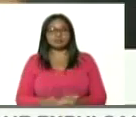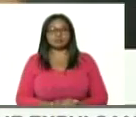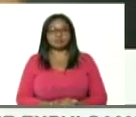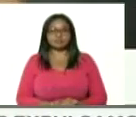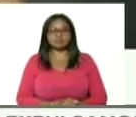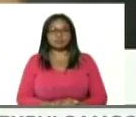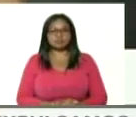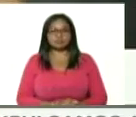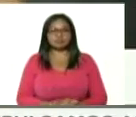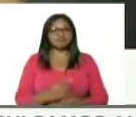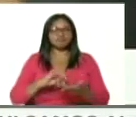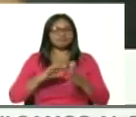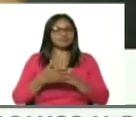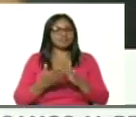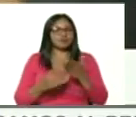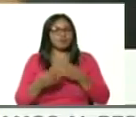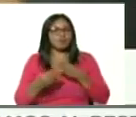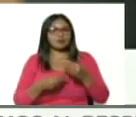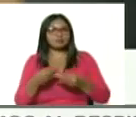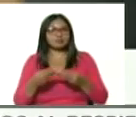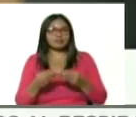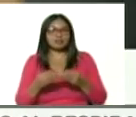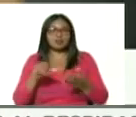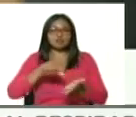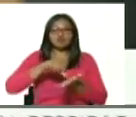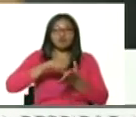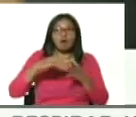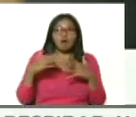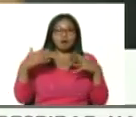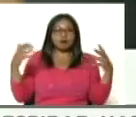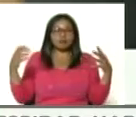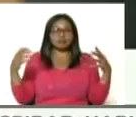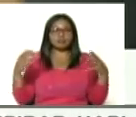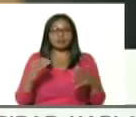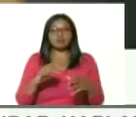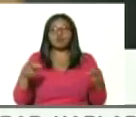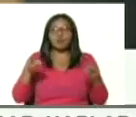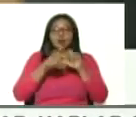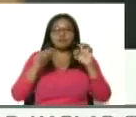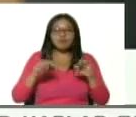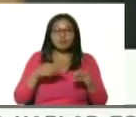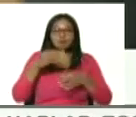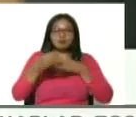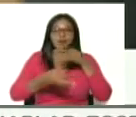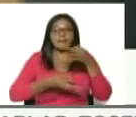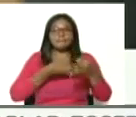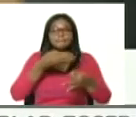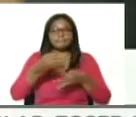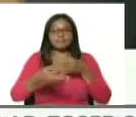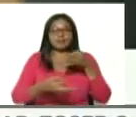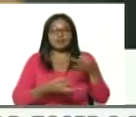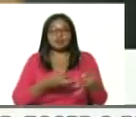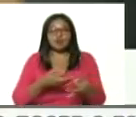una sola comuna. Entonces, ¿qué vamos a hacer en las ciudades grandes? Vamos a hacer los ejes, como practicó Eric aquí,